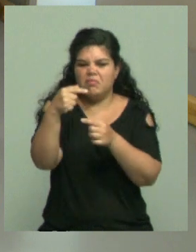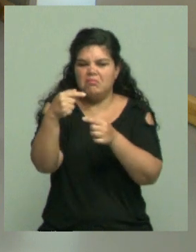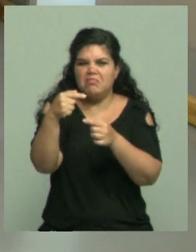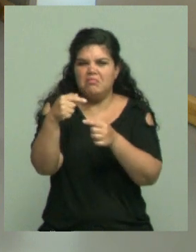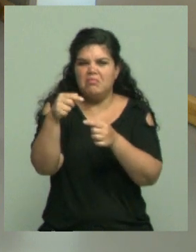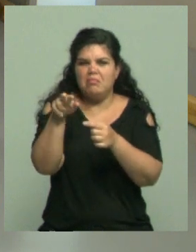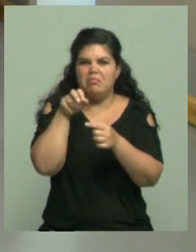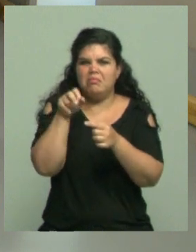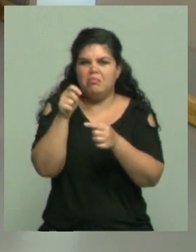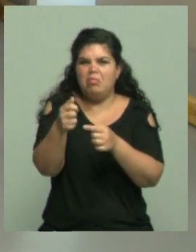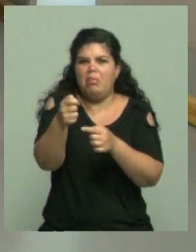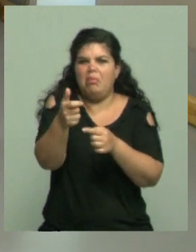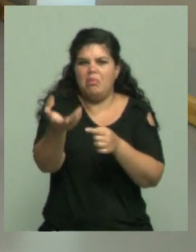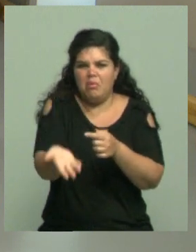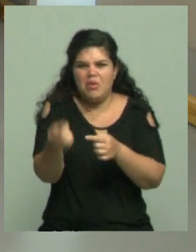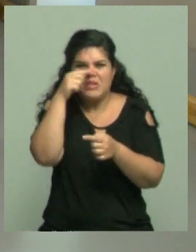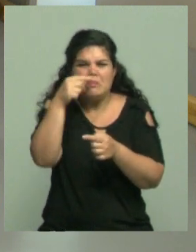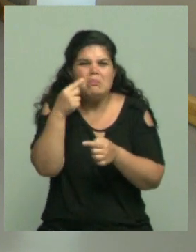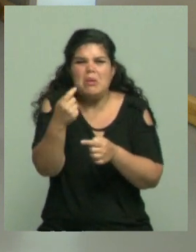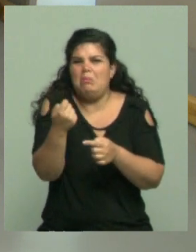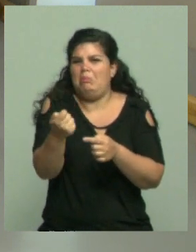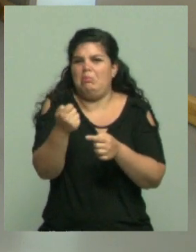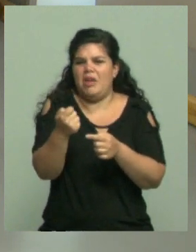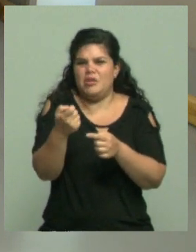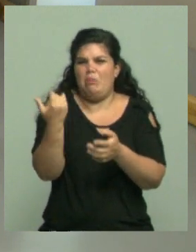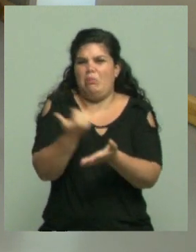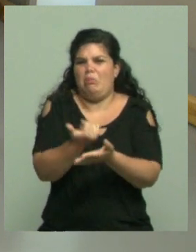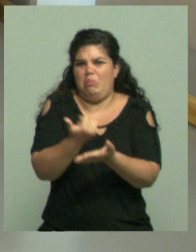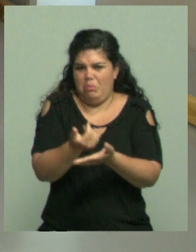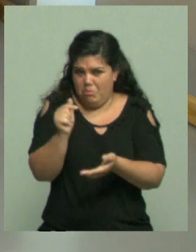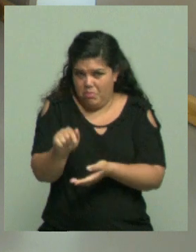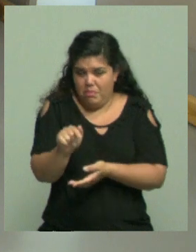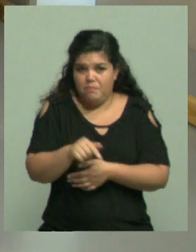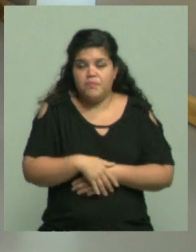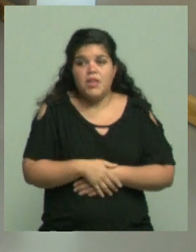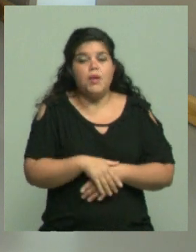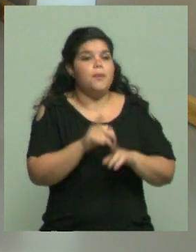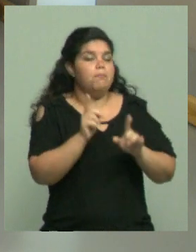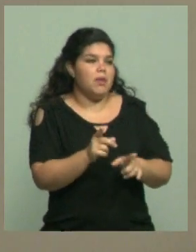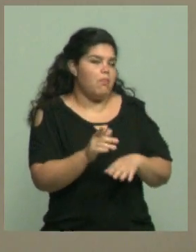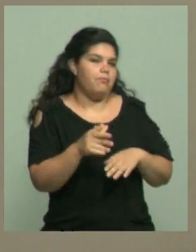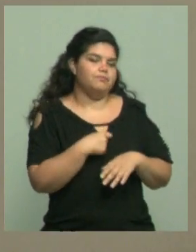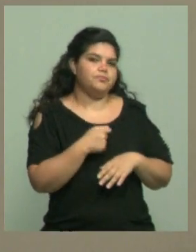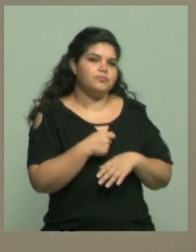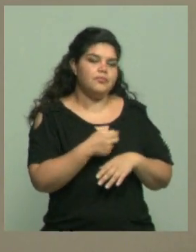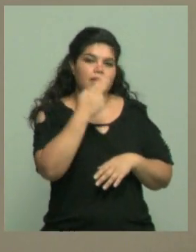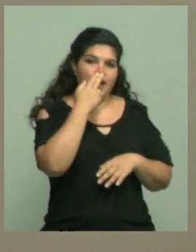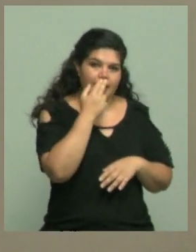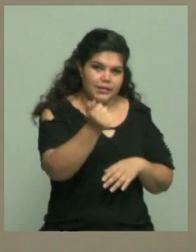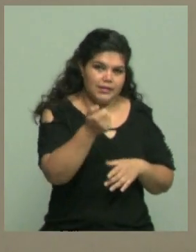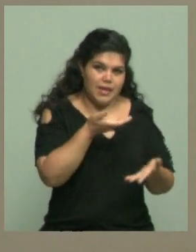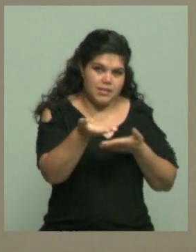ejemplo, servicios nos aumentan mucho, digo, pensando en lo básico, electricidad, gas, que bueno, hubo